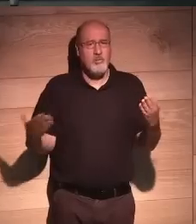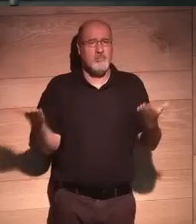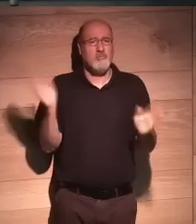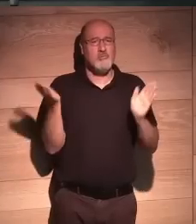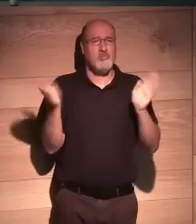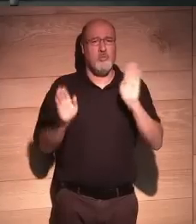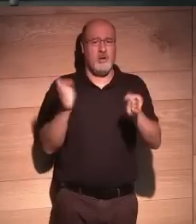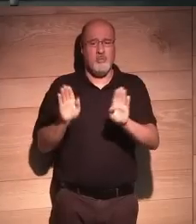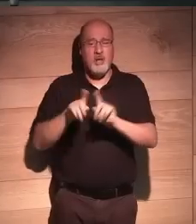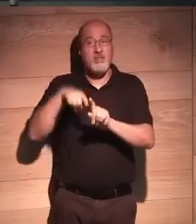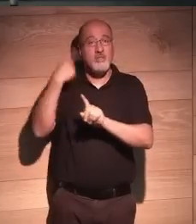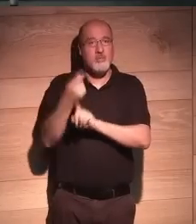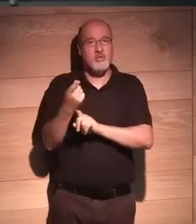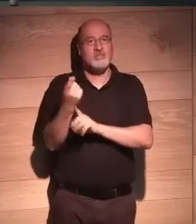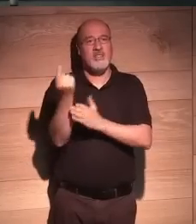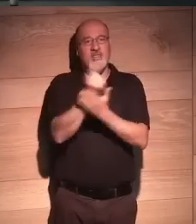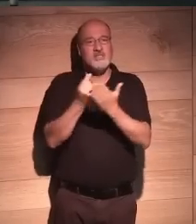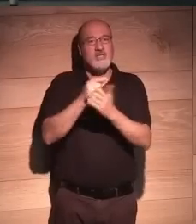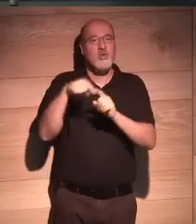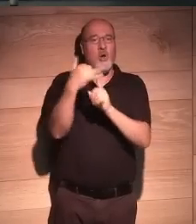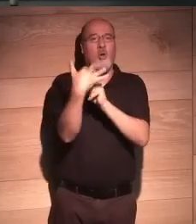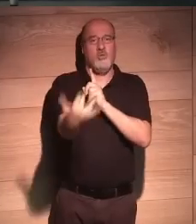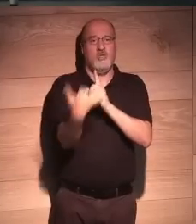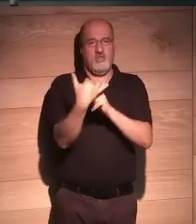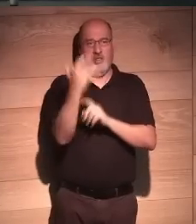cadenas. Y luego hay una diseñado cosa por el algoritmo, ¿no? Además, que yo